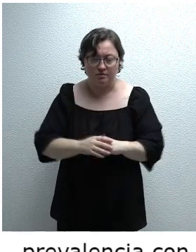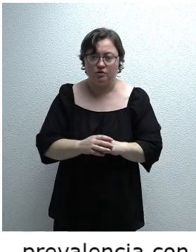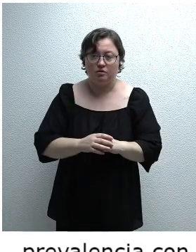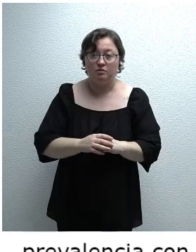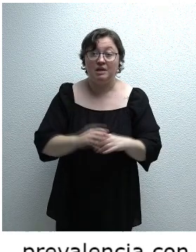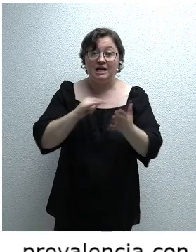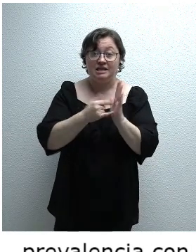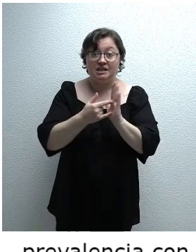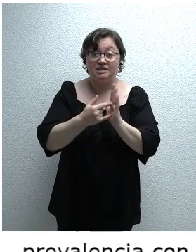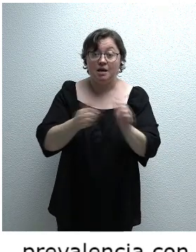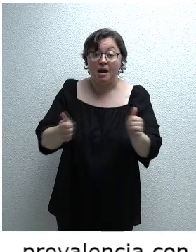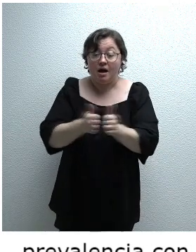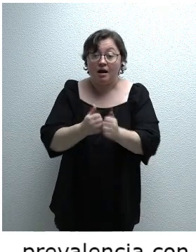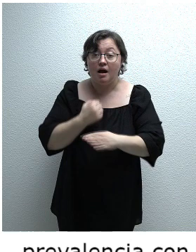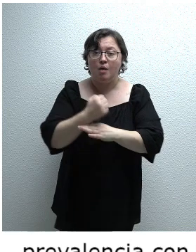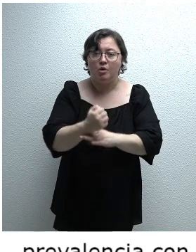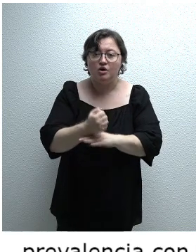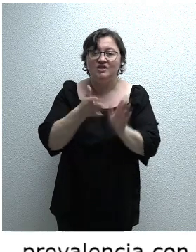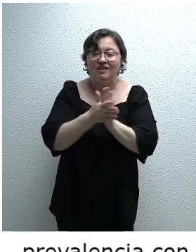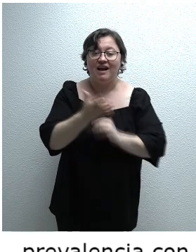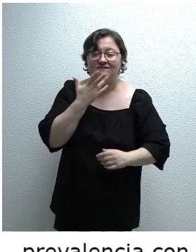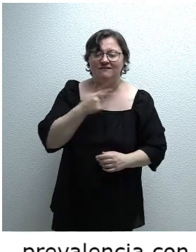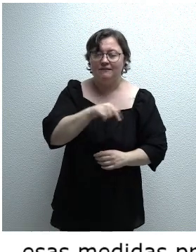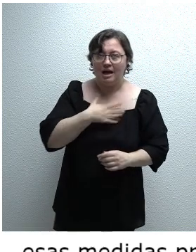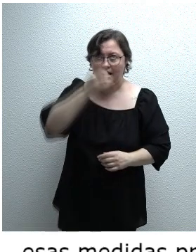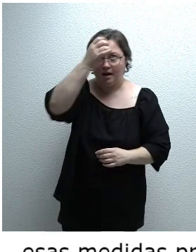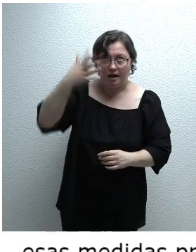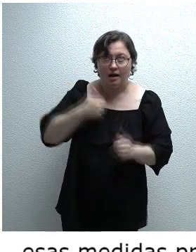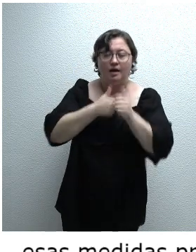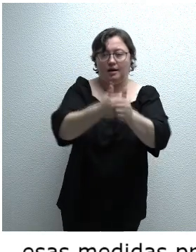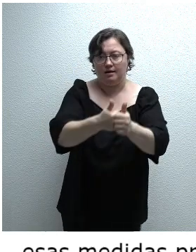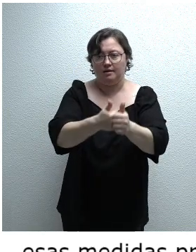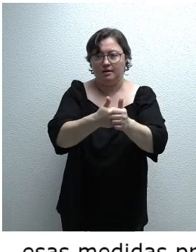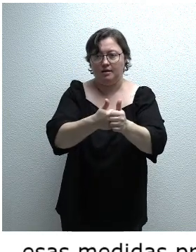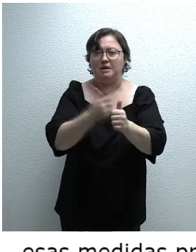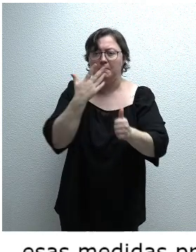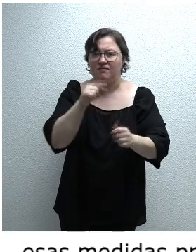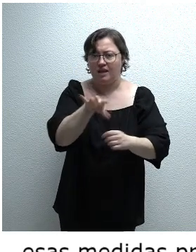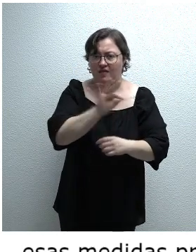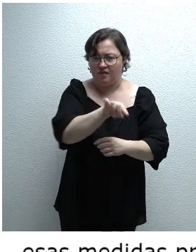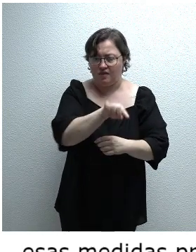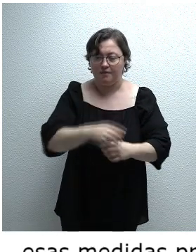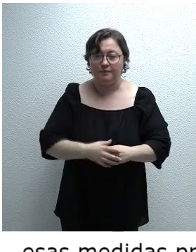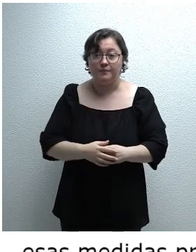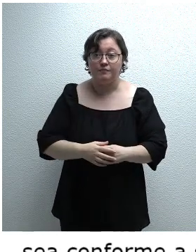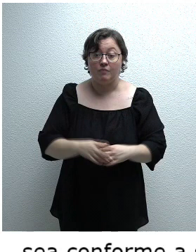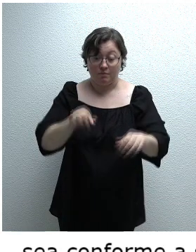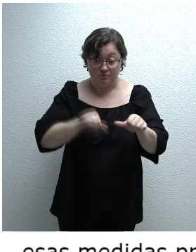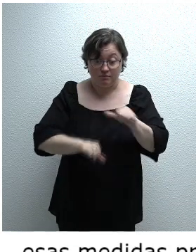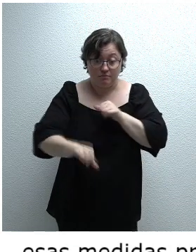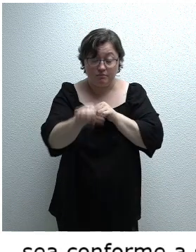que el sistema de asistencia y apoyo sea conforme a su voluntad, deseo y preferencias. En adelante,